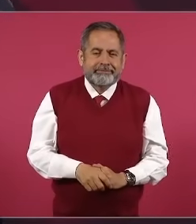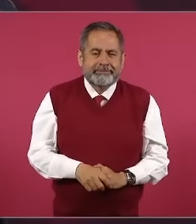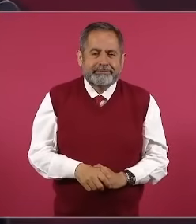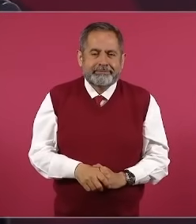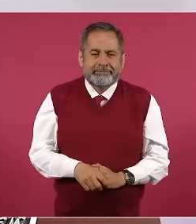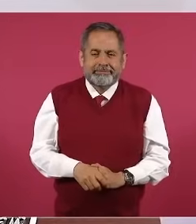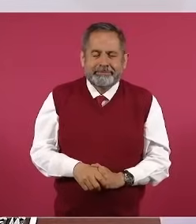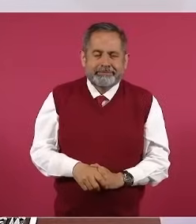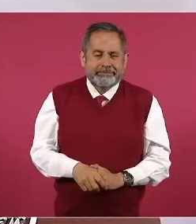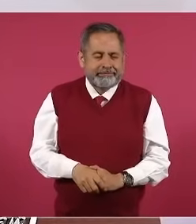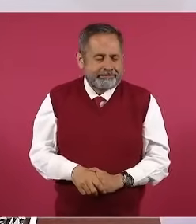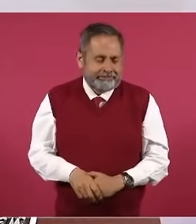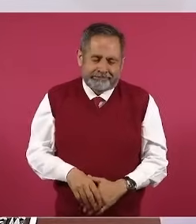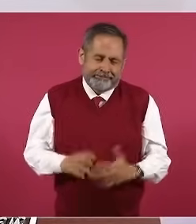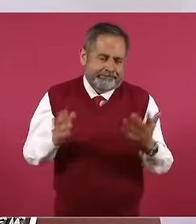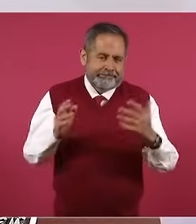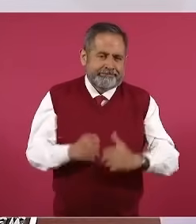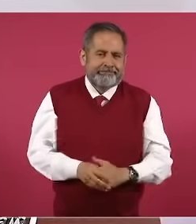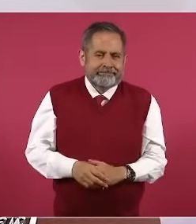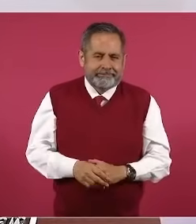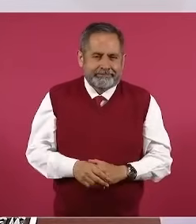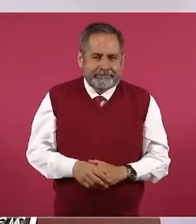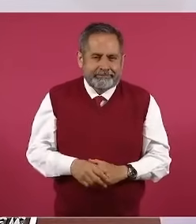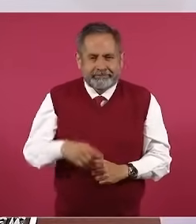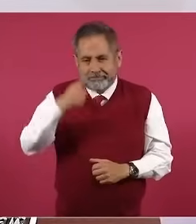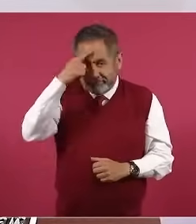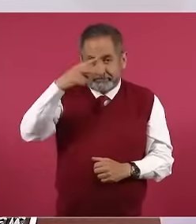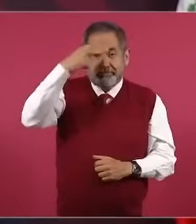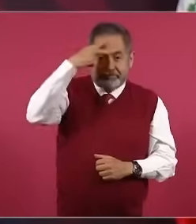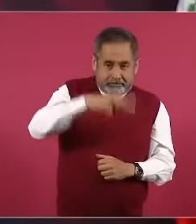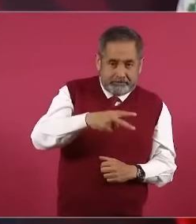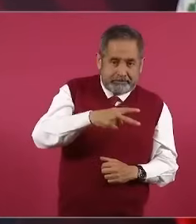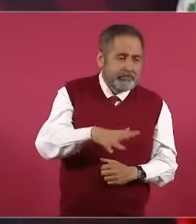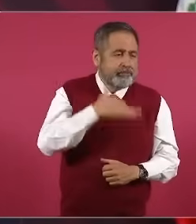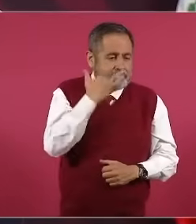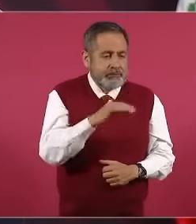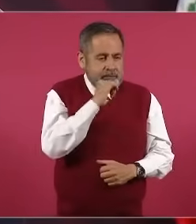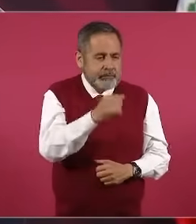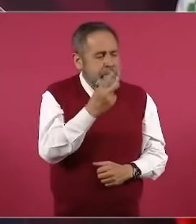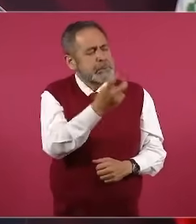¿Es para que en México no haya corrupción y haya transparencia?